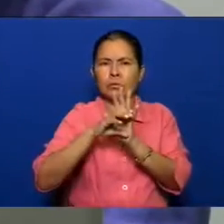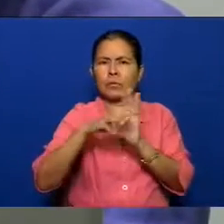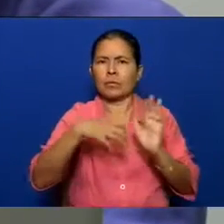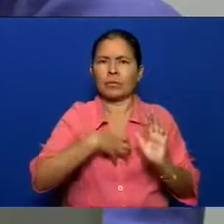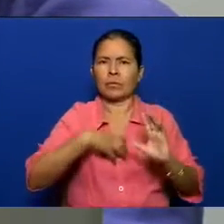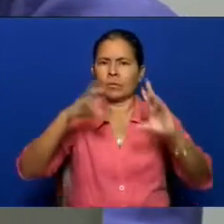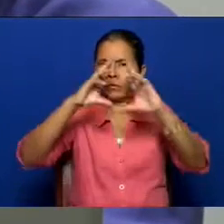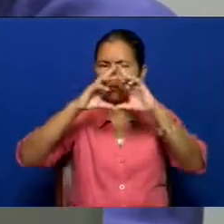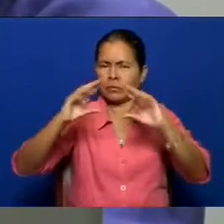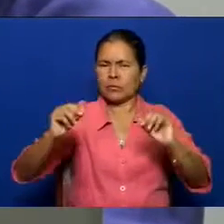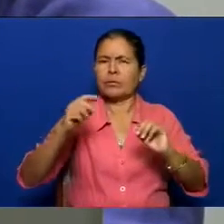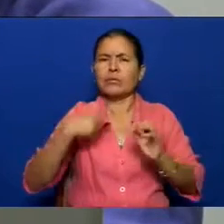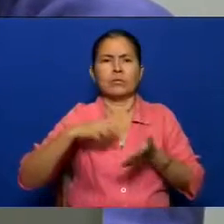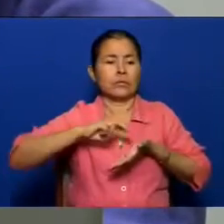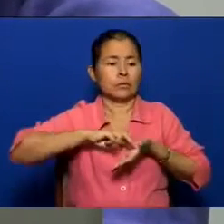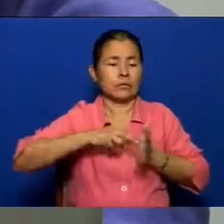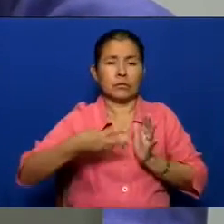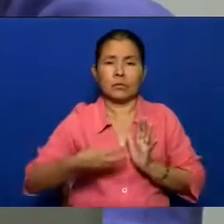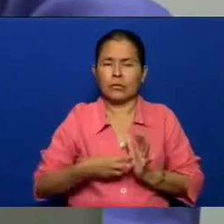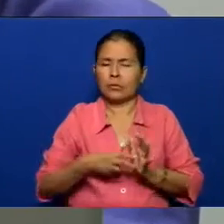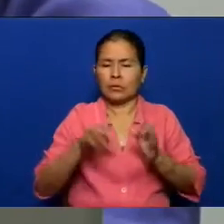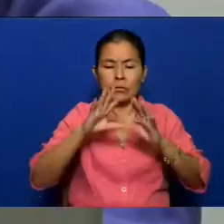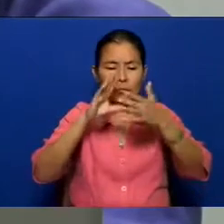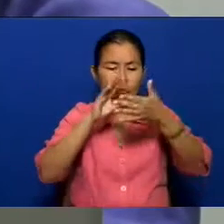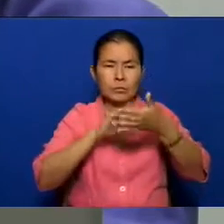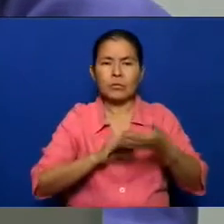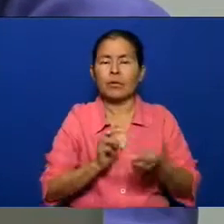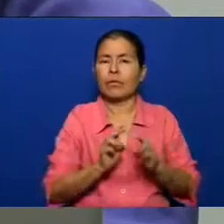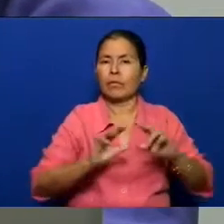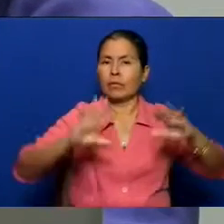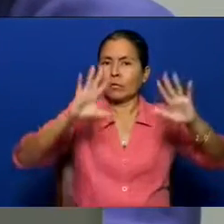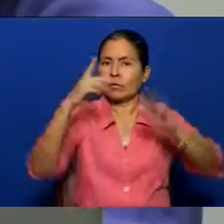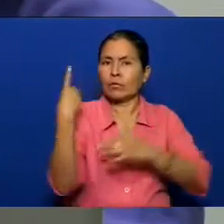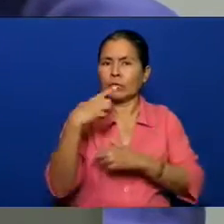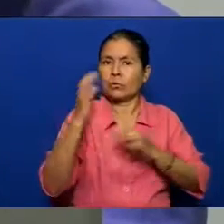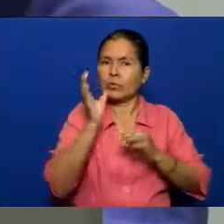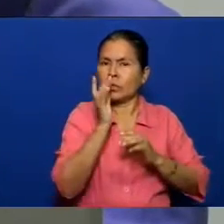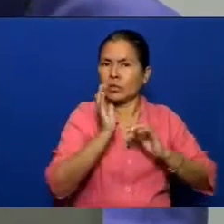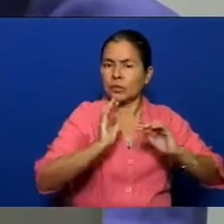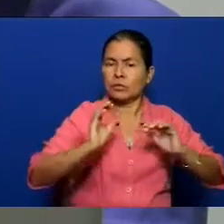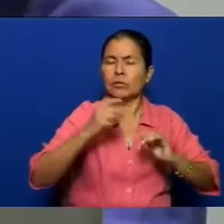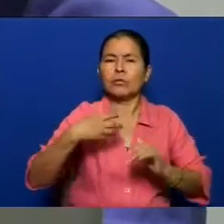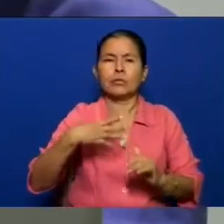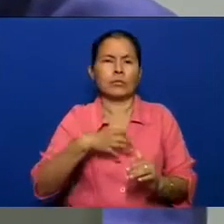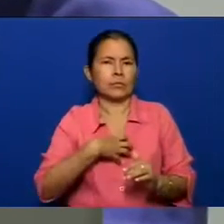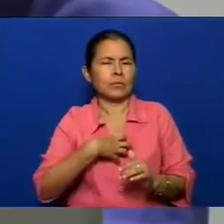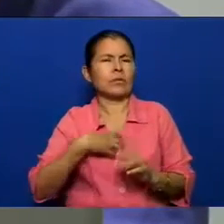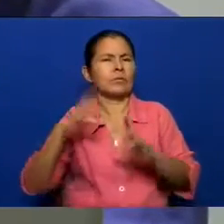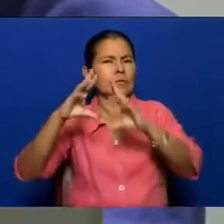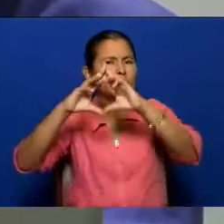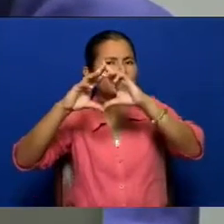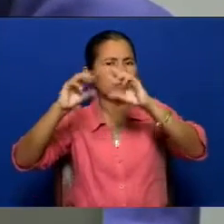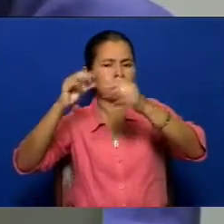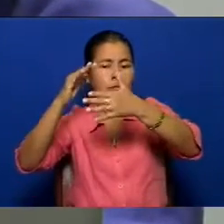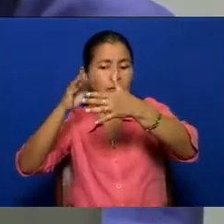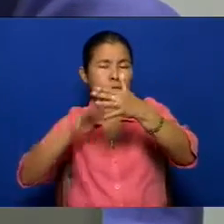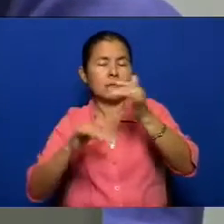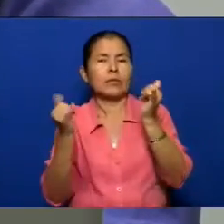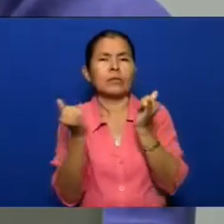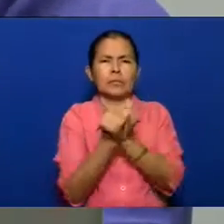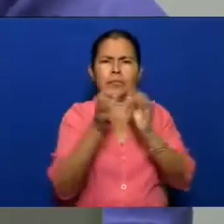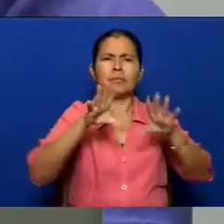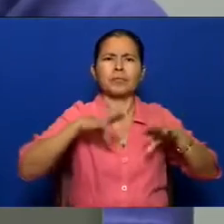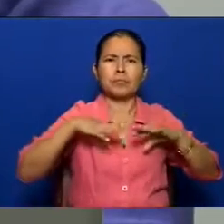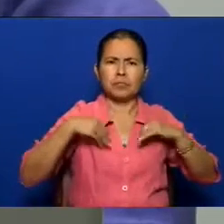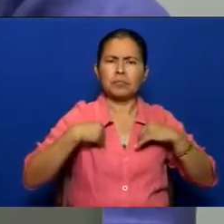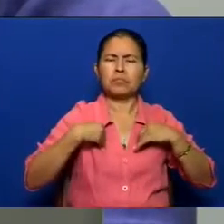que significa que el texto íntegro de la Convención, nuestro país tiene la obligación de cumplirlo. Y hemos